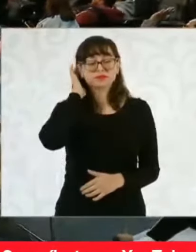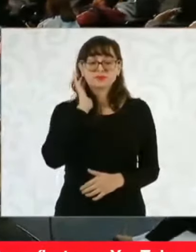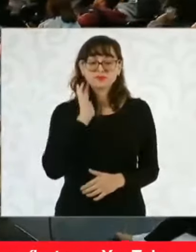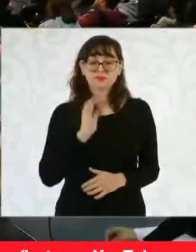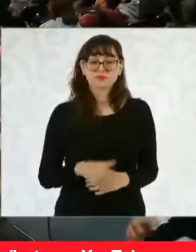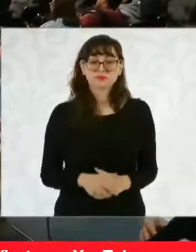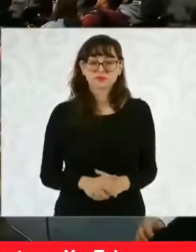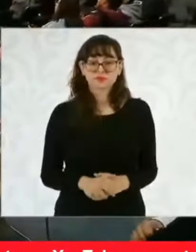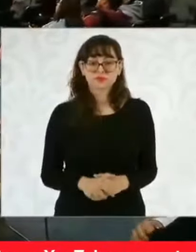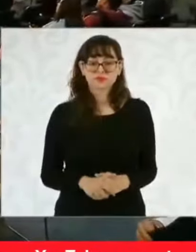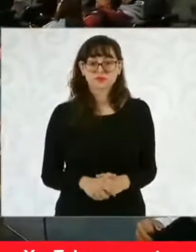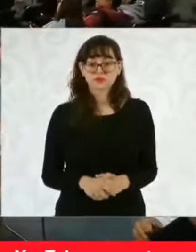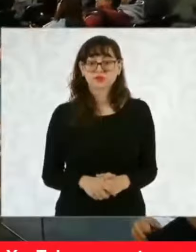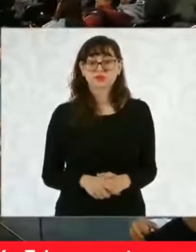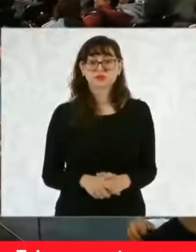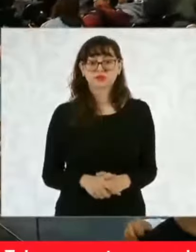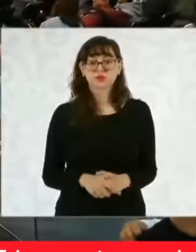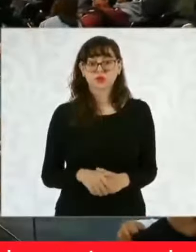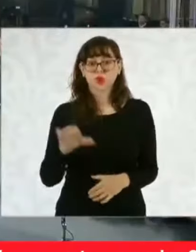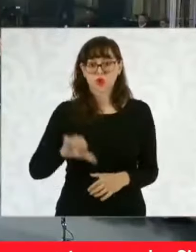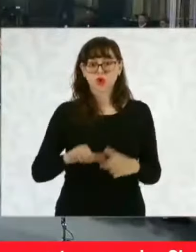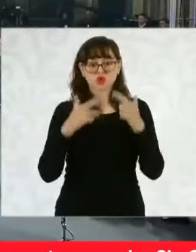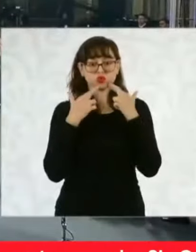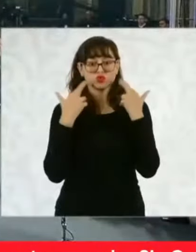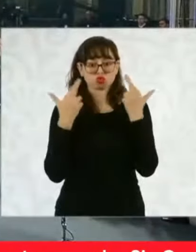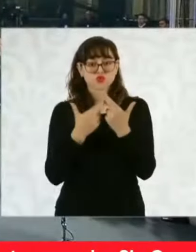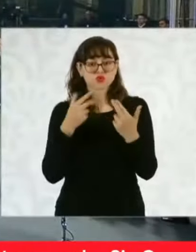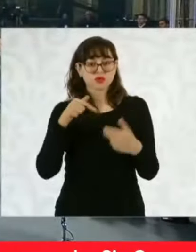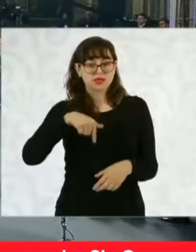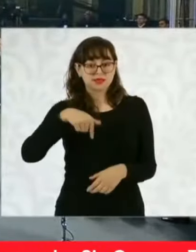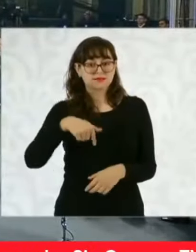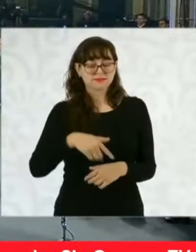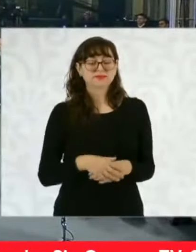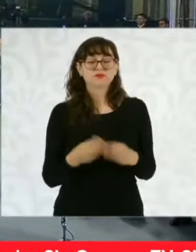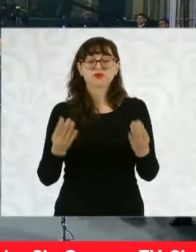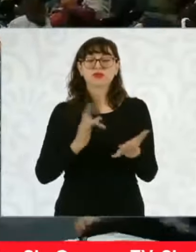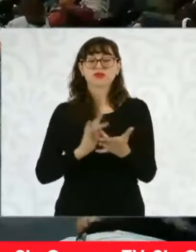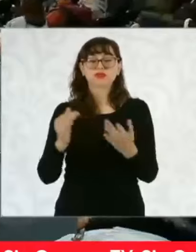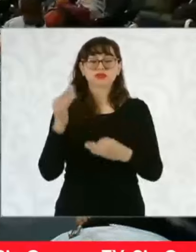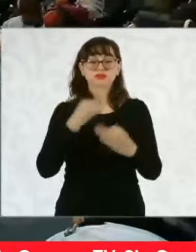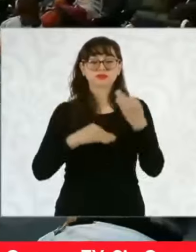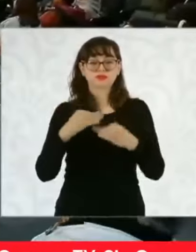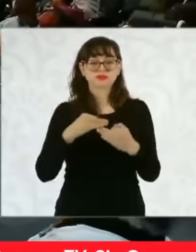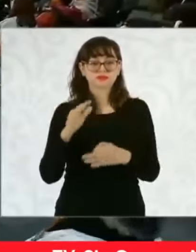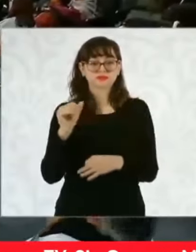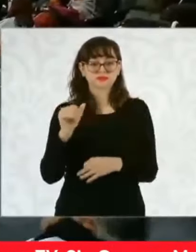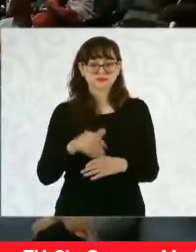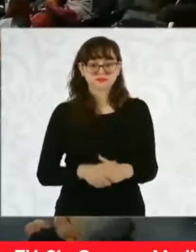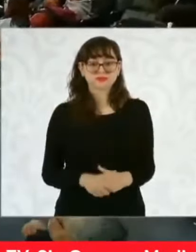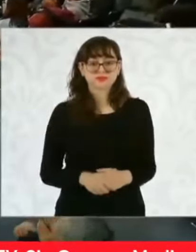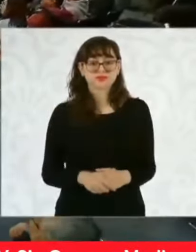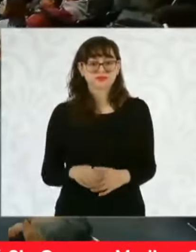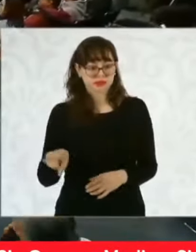Va a ser reuniones internas hoy. Muchas gracias a todos y a todas. Sí. ¿Verdad, a Paulina?